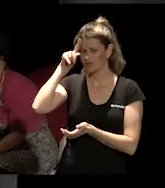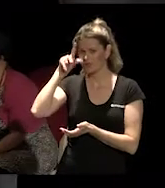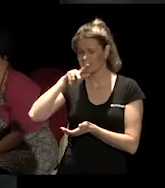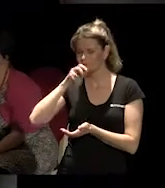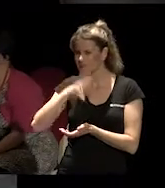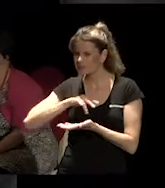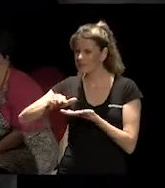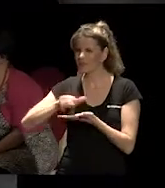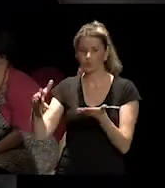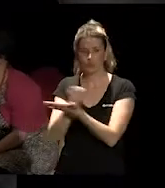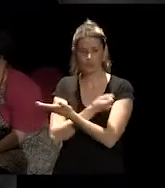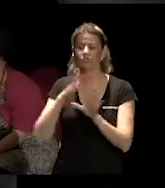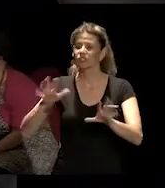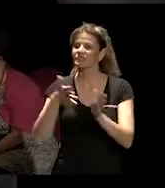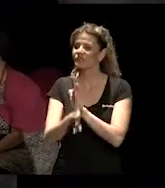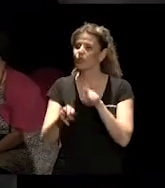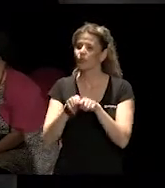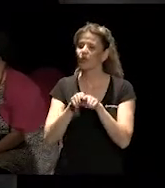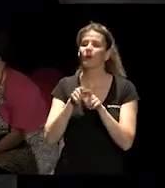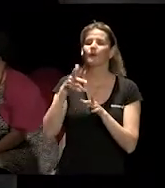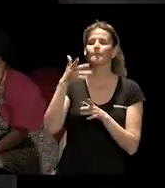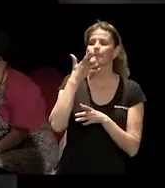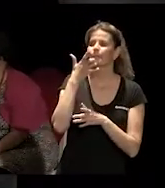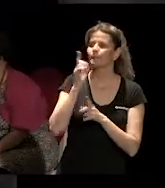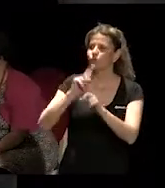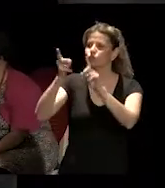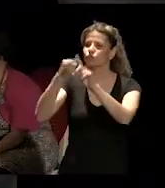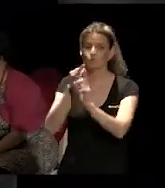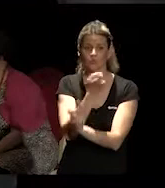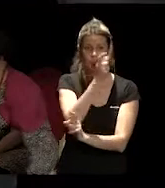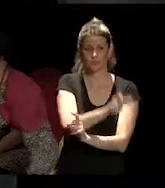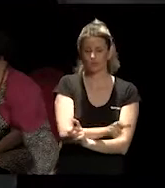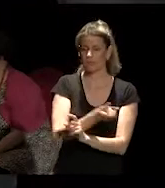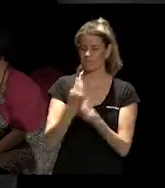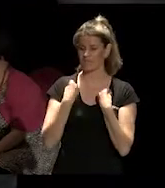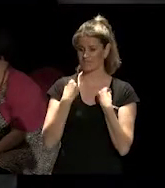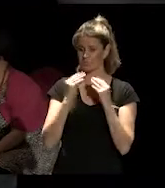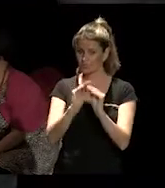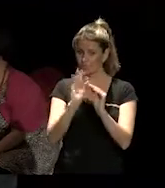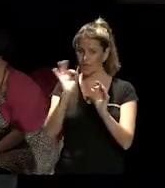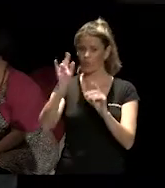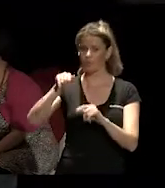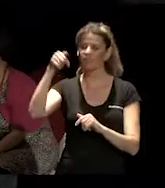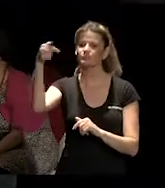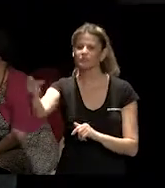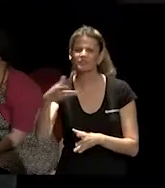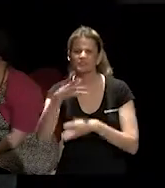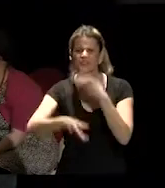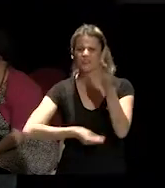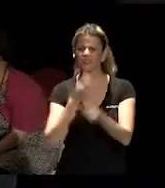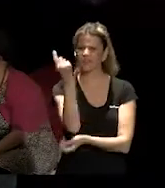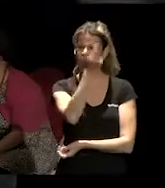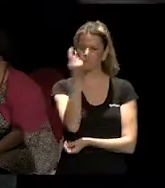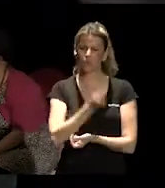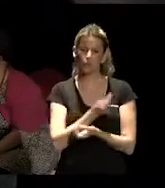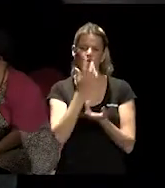pasar desapercibido de ninguna manera, consiguió que en vida suya o después se hicieran desde dibujos a